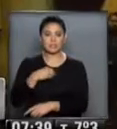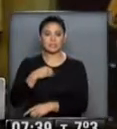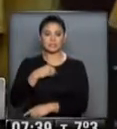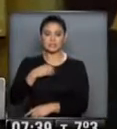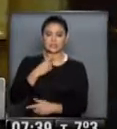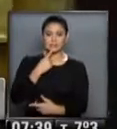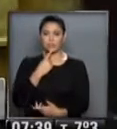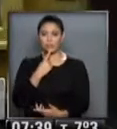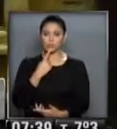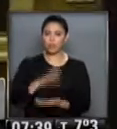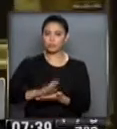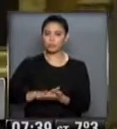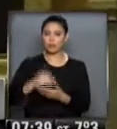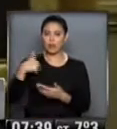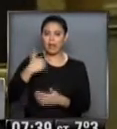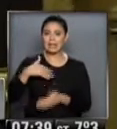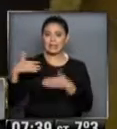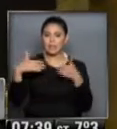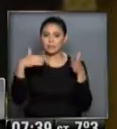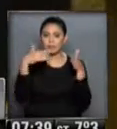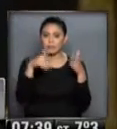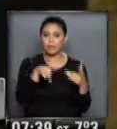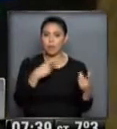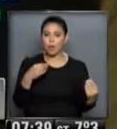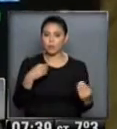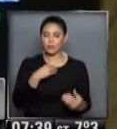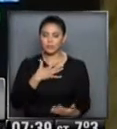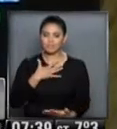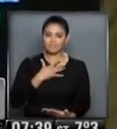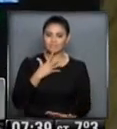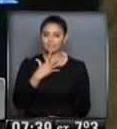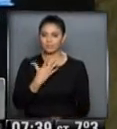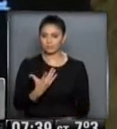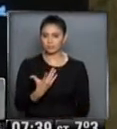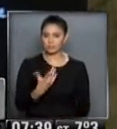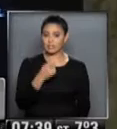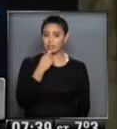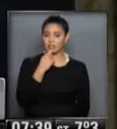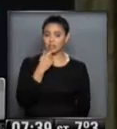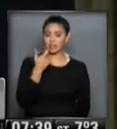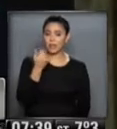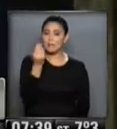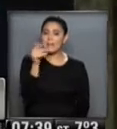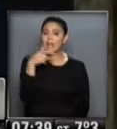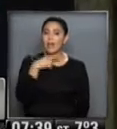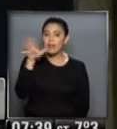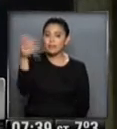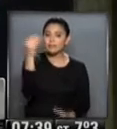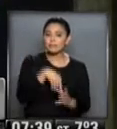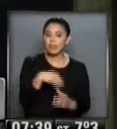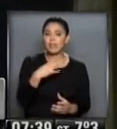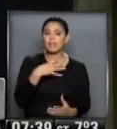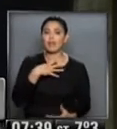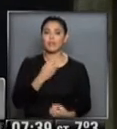estado de incertidumbre sobre cuál es el rumbo de la Argentina, y la mejor manera para atraer a las inversiones es la